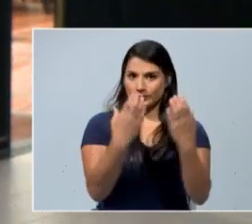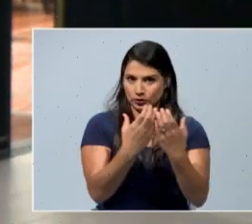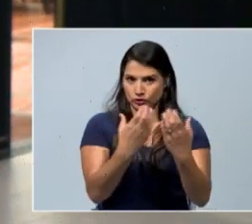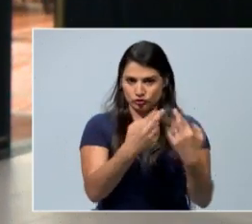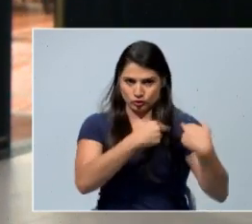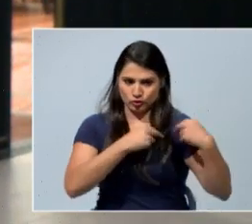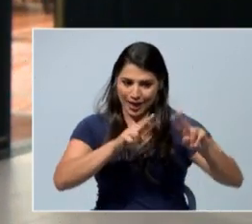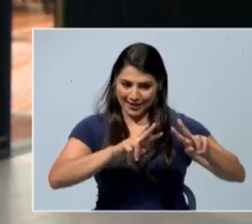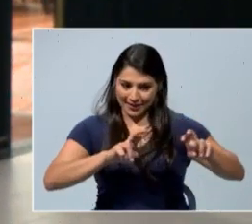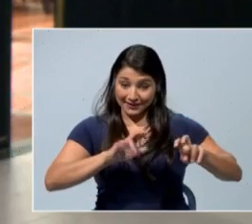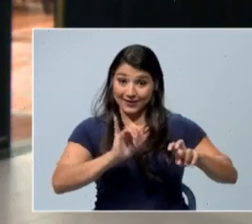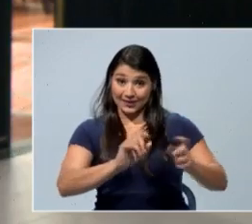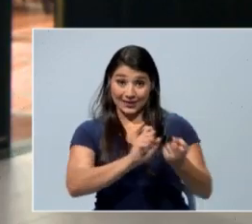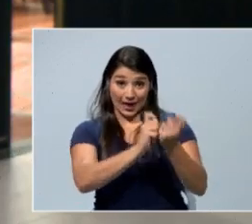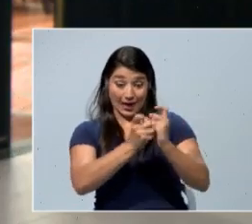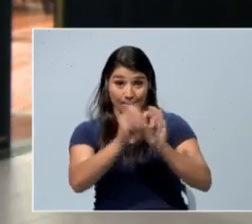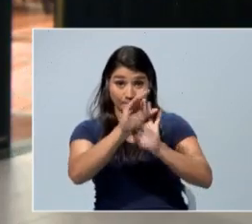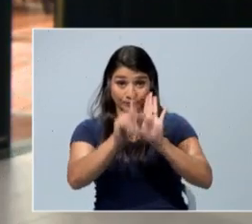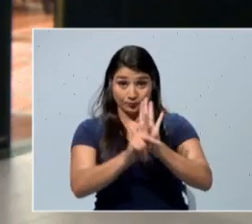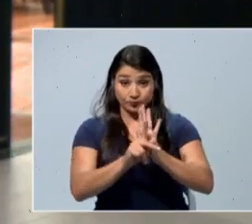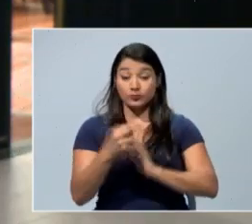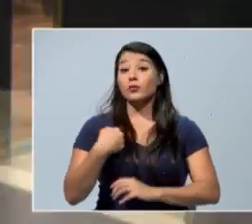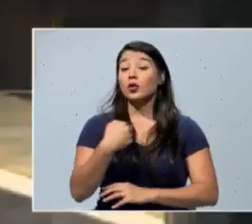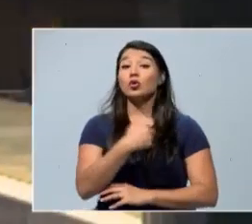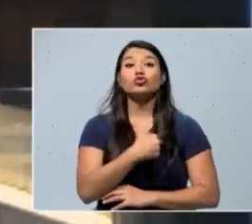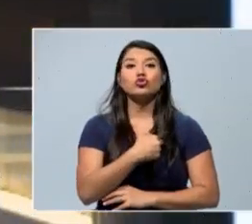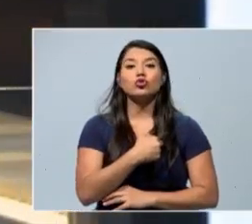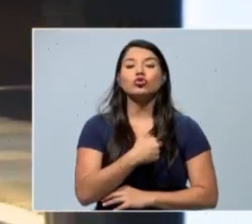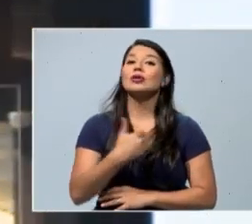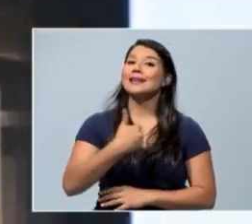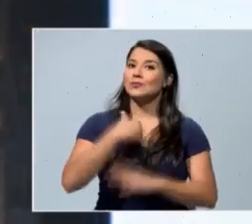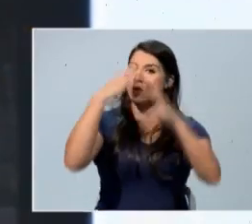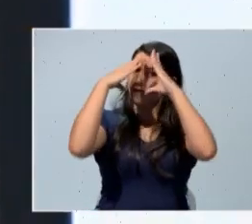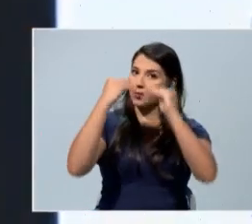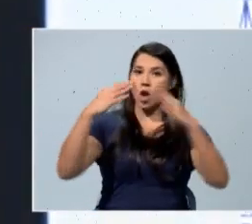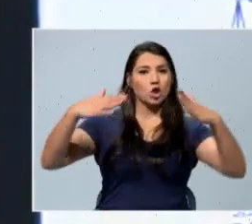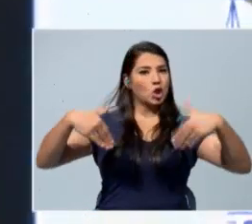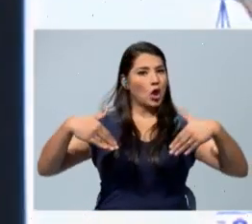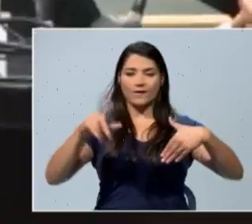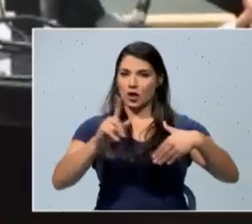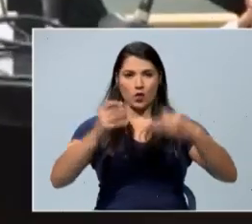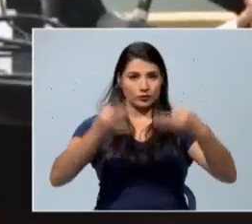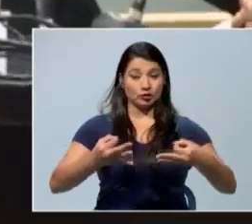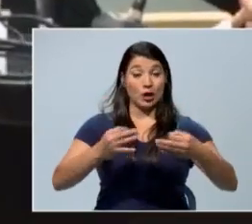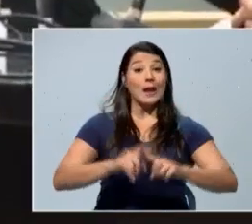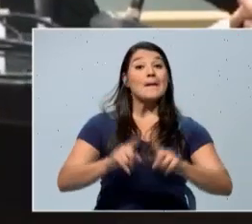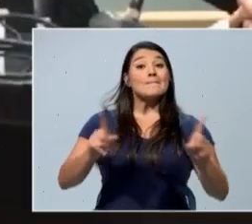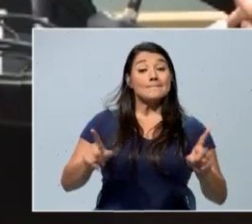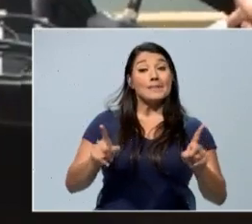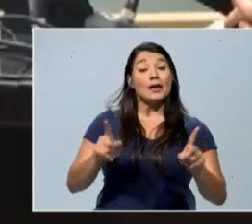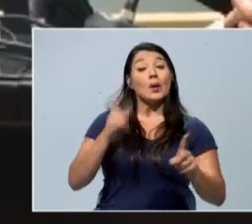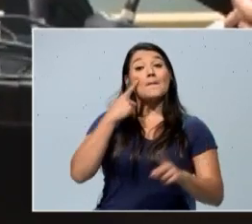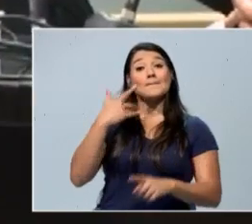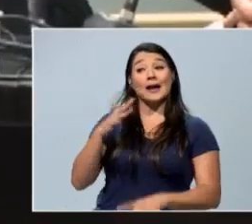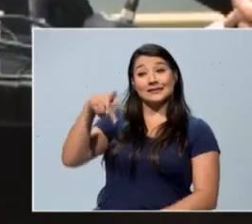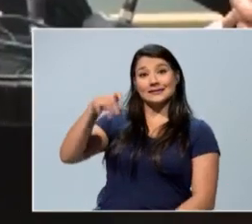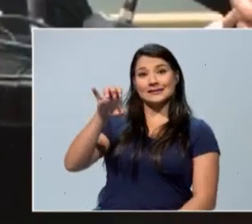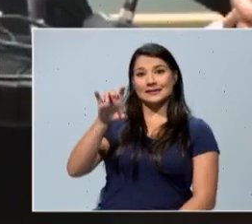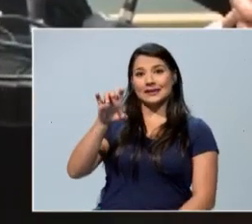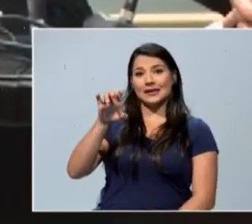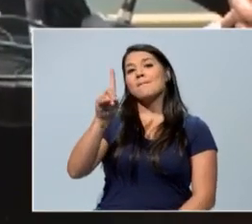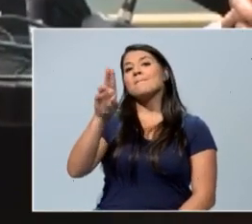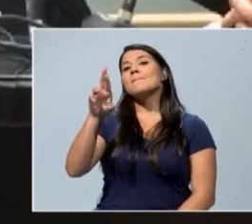el detalle, tuvimos acceso a información no oficial hasta el momento, pero que podría estar confirmada. El propio diputado Pedro Muñoz estaría formando